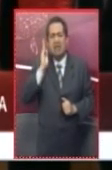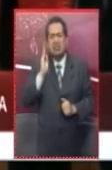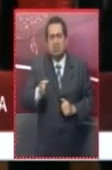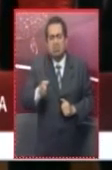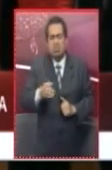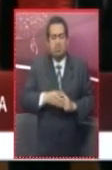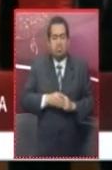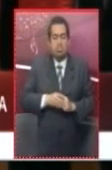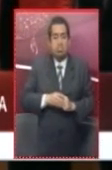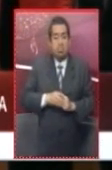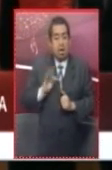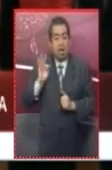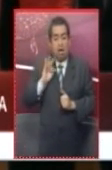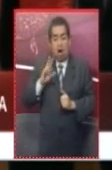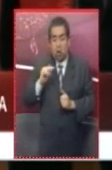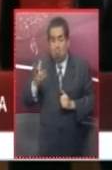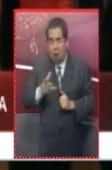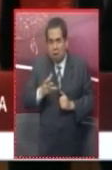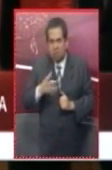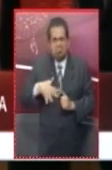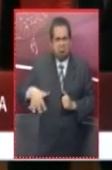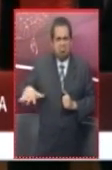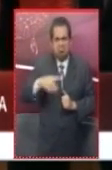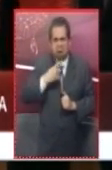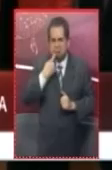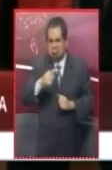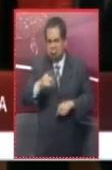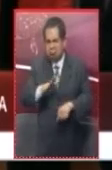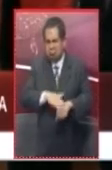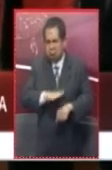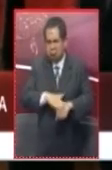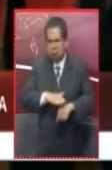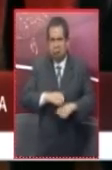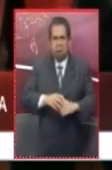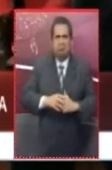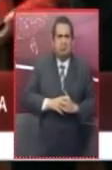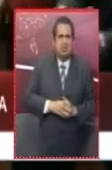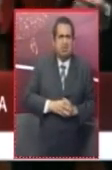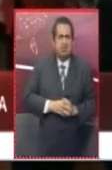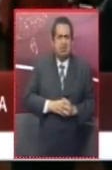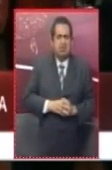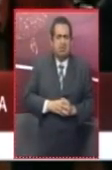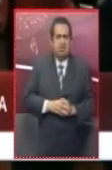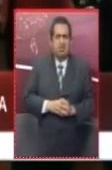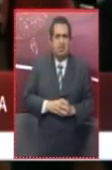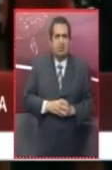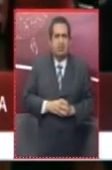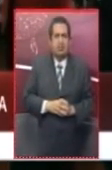Si así no lo hiciere, que la nación se lo demande. Felicidades, señor embajador.